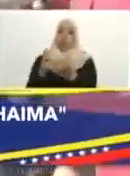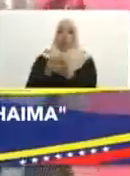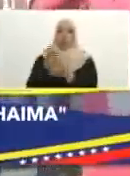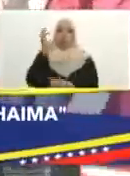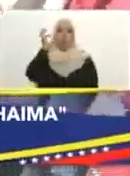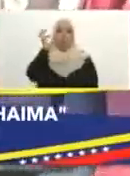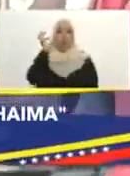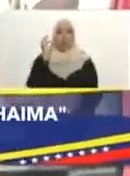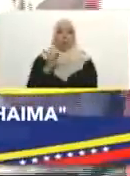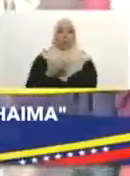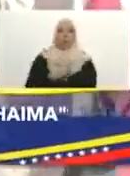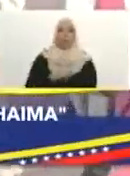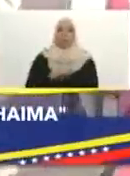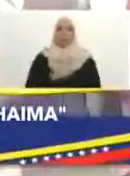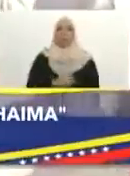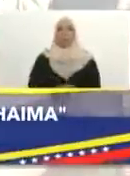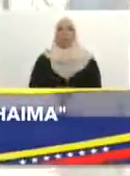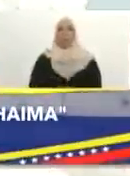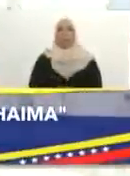compañera, a